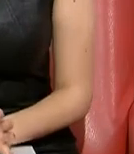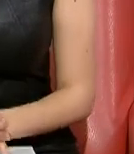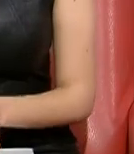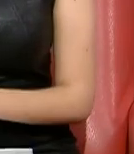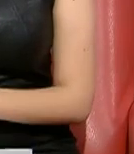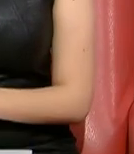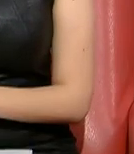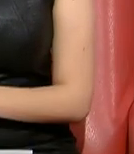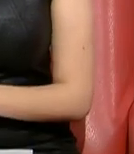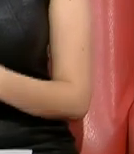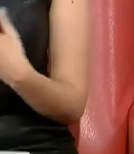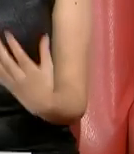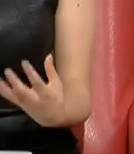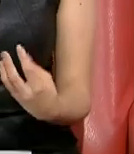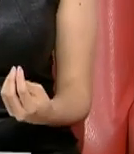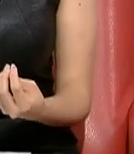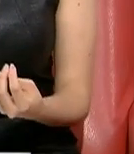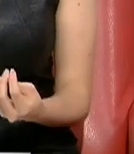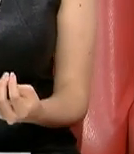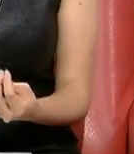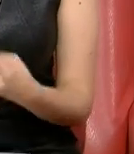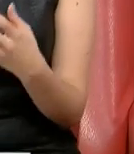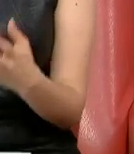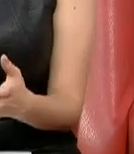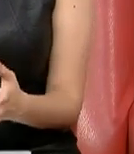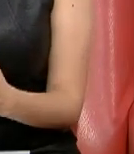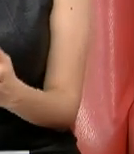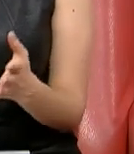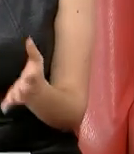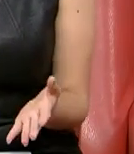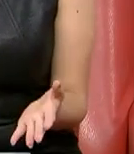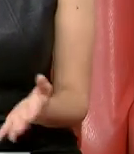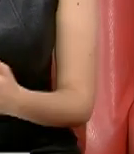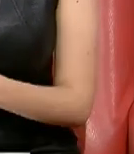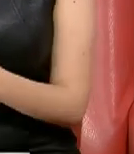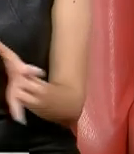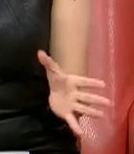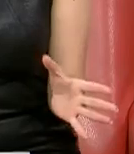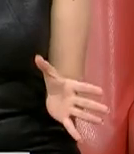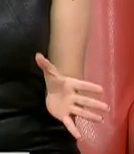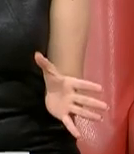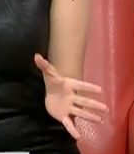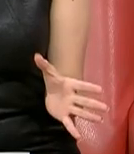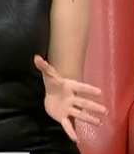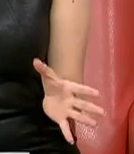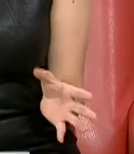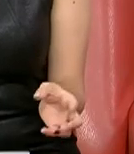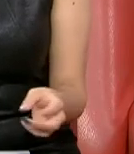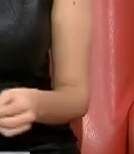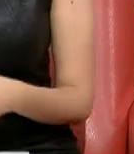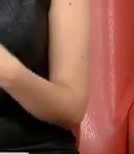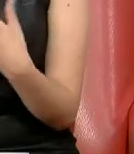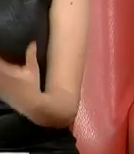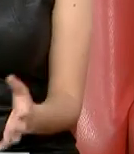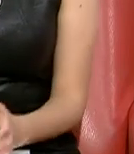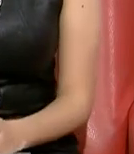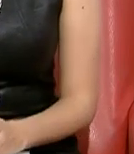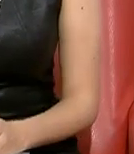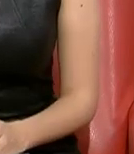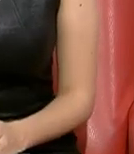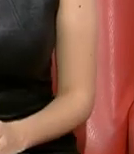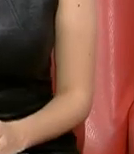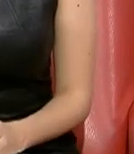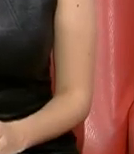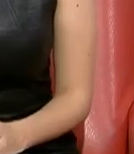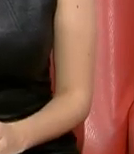plataformas pues tienen mucha injerencia en lo que pensamos todos los seres humanos que las utilizamos y pues en este